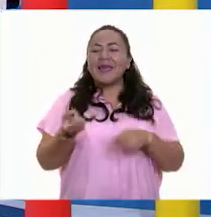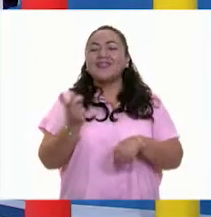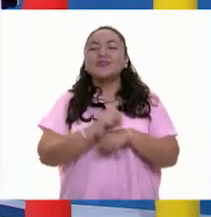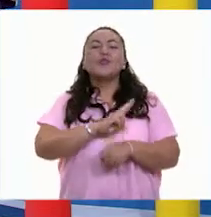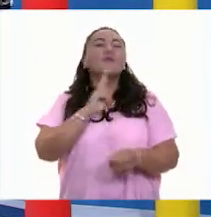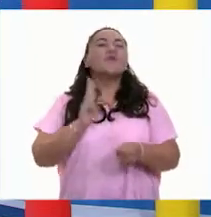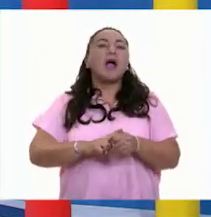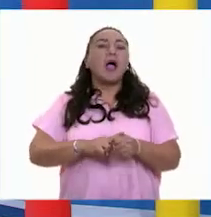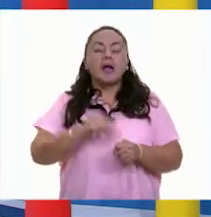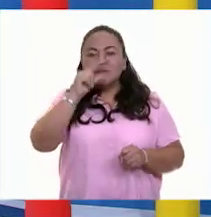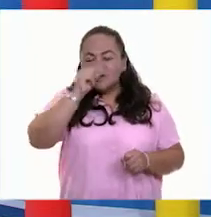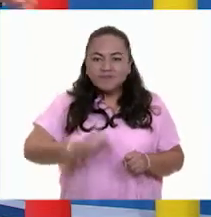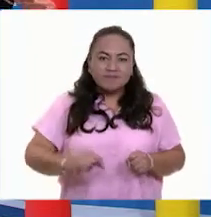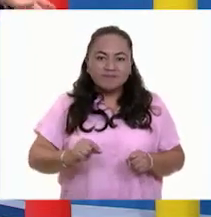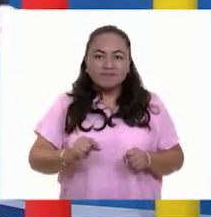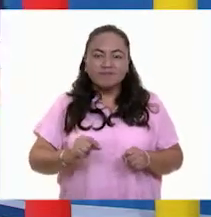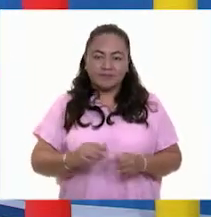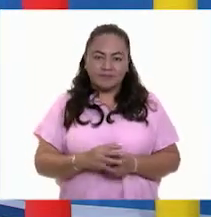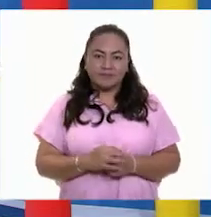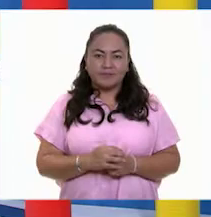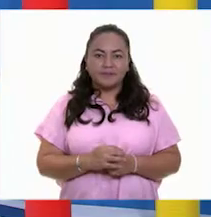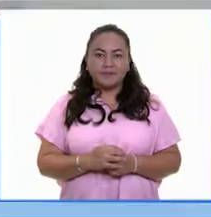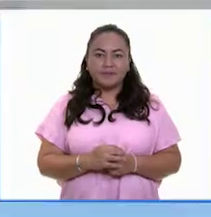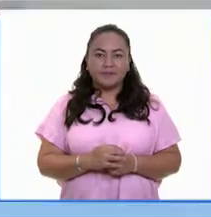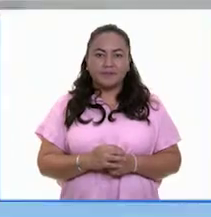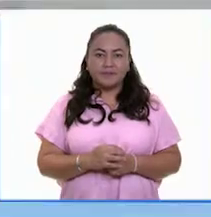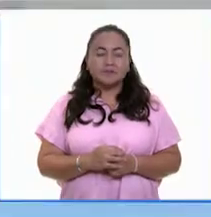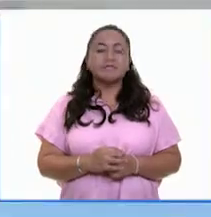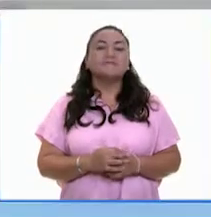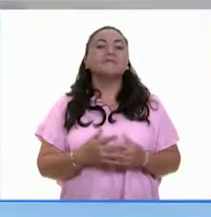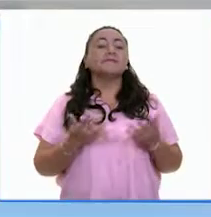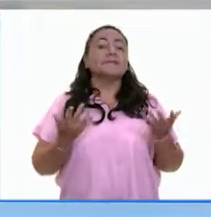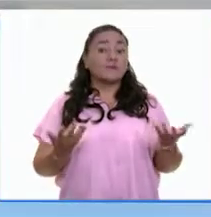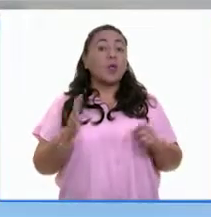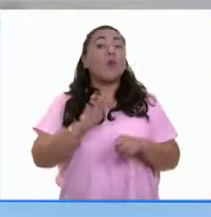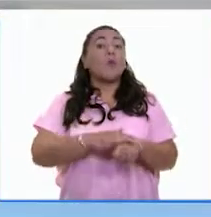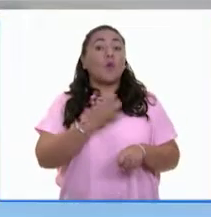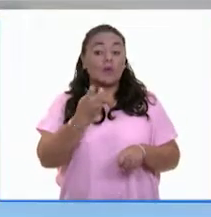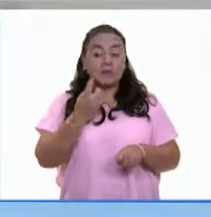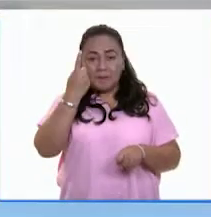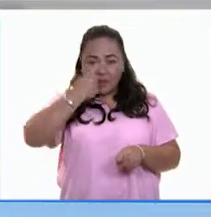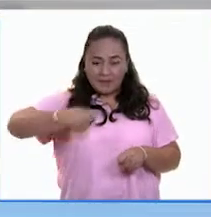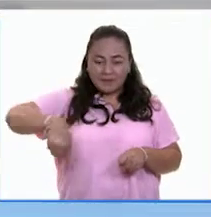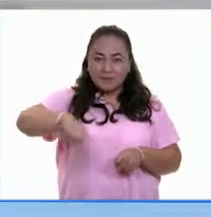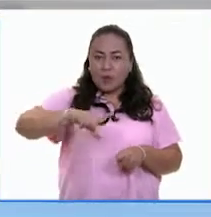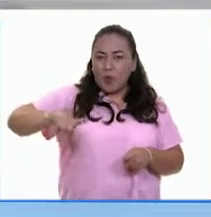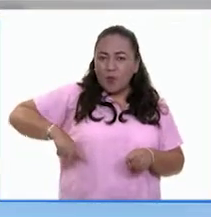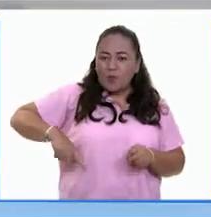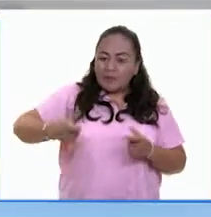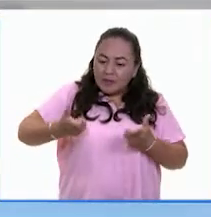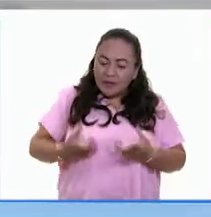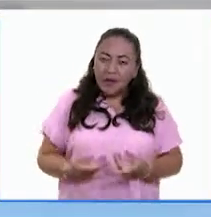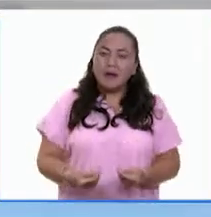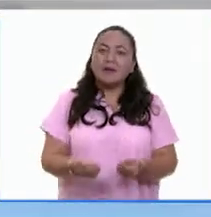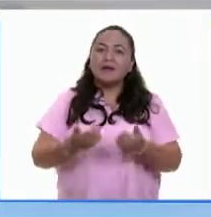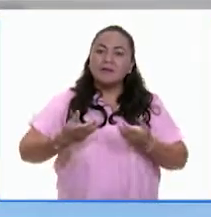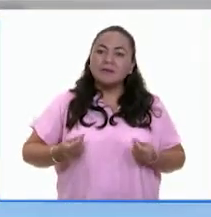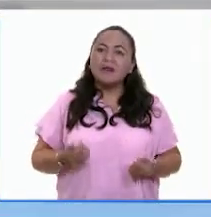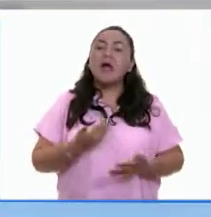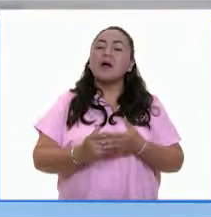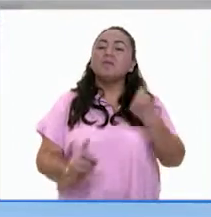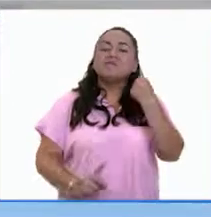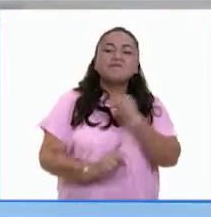de las personas se puede ver afectada. Entonces, por eso, para evitar que los gobiernos gasten ante